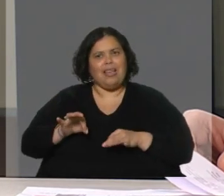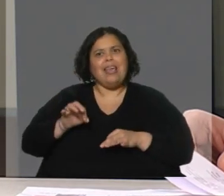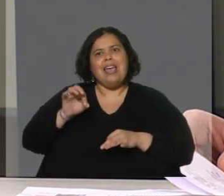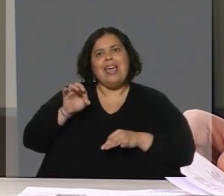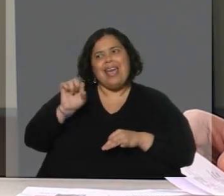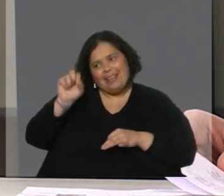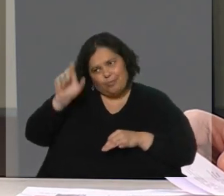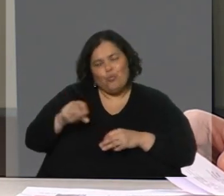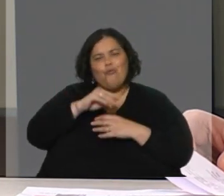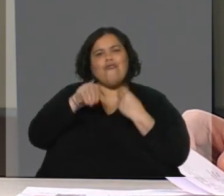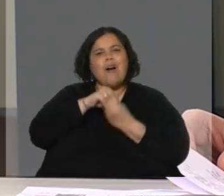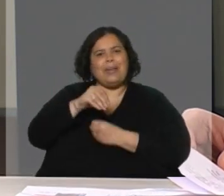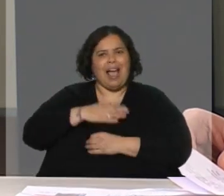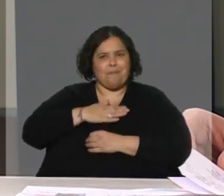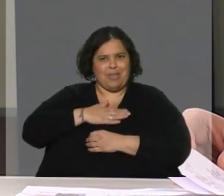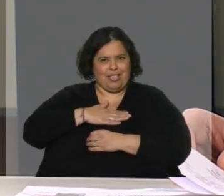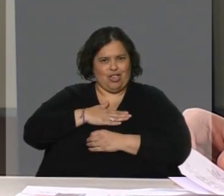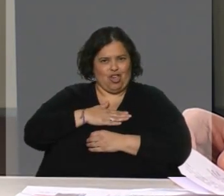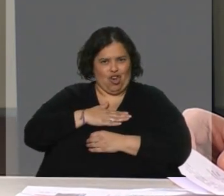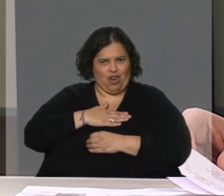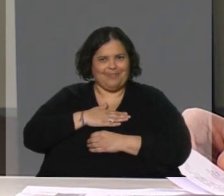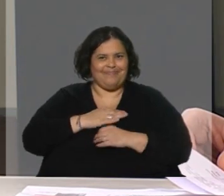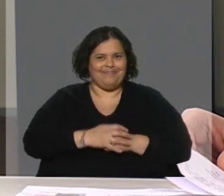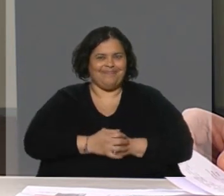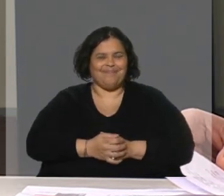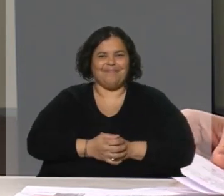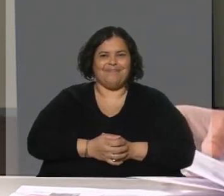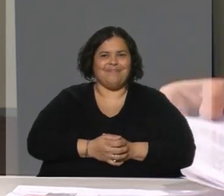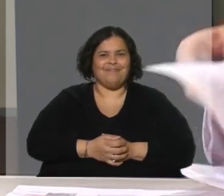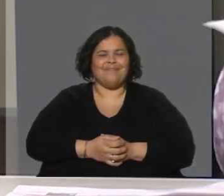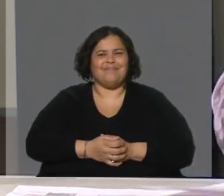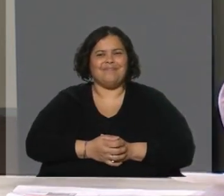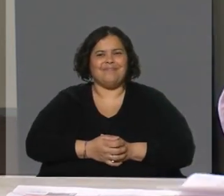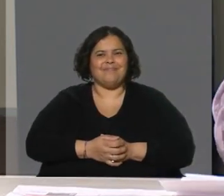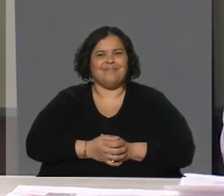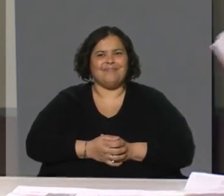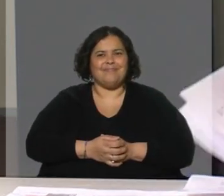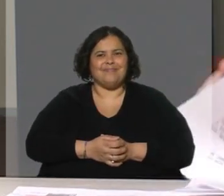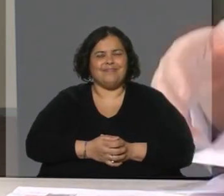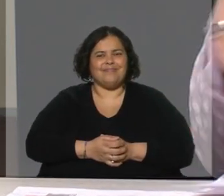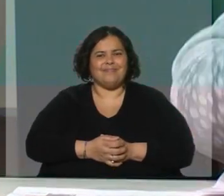un familiar mío político no no político de profesión sino familiar político gracias